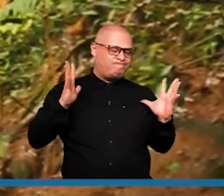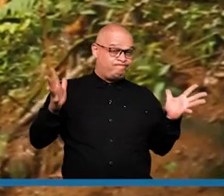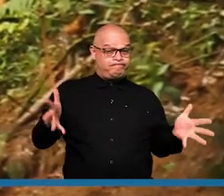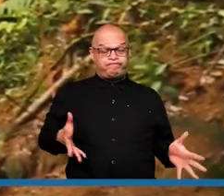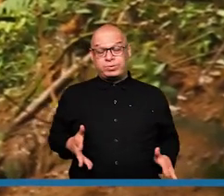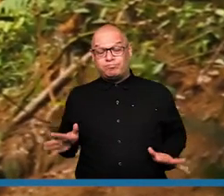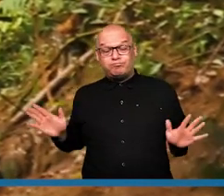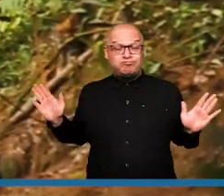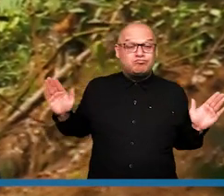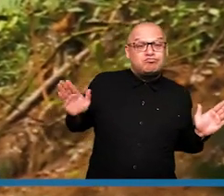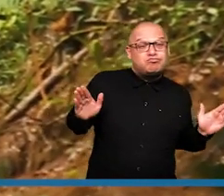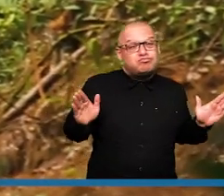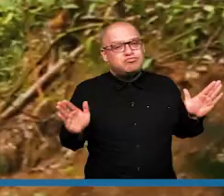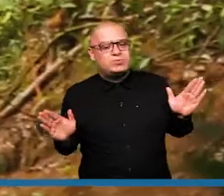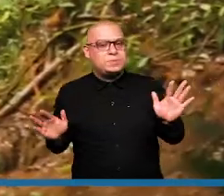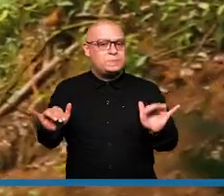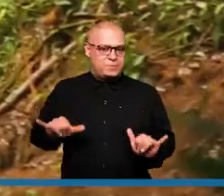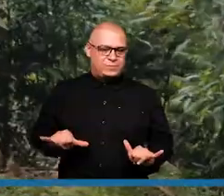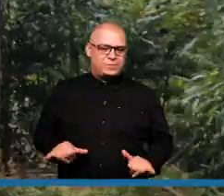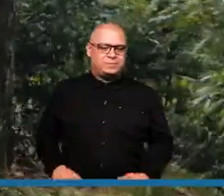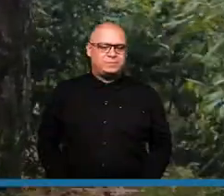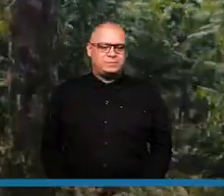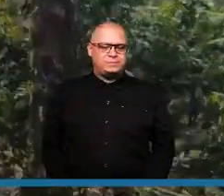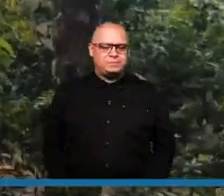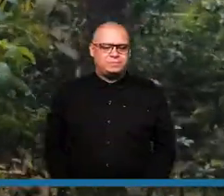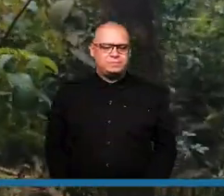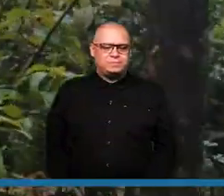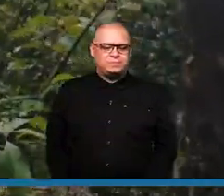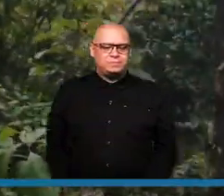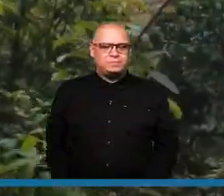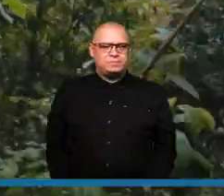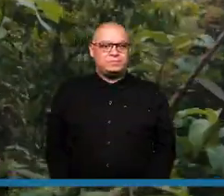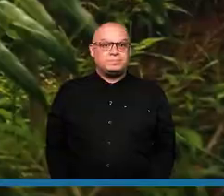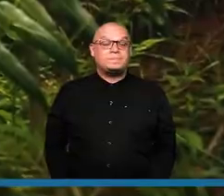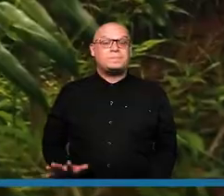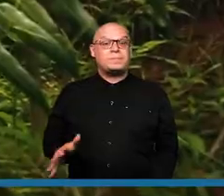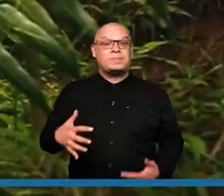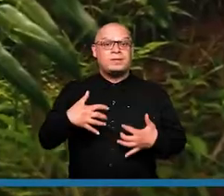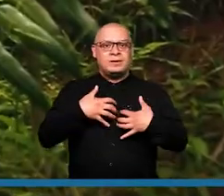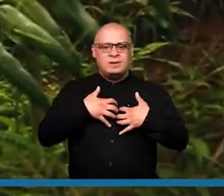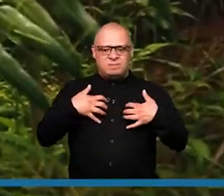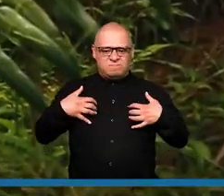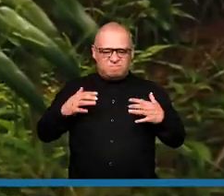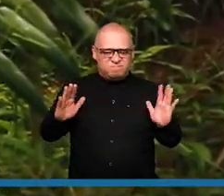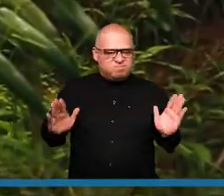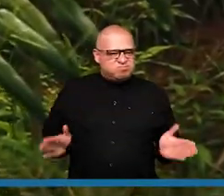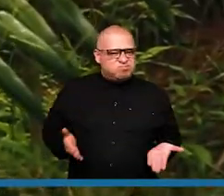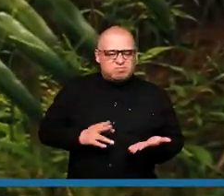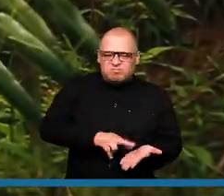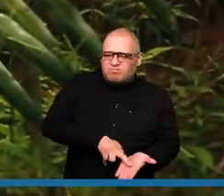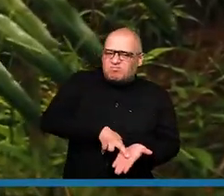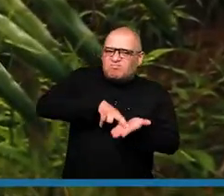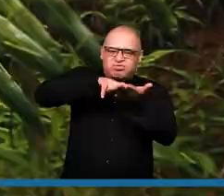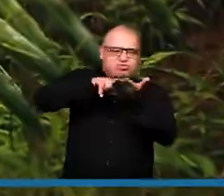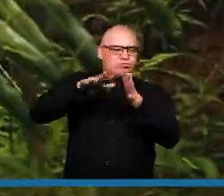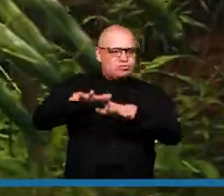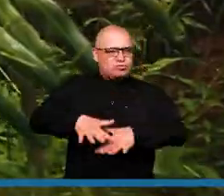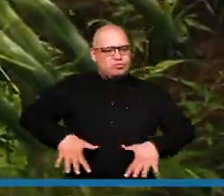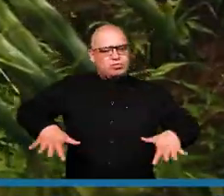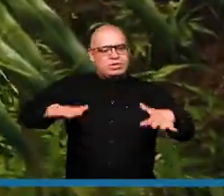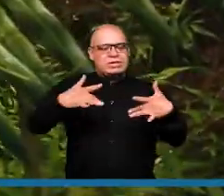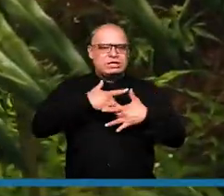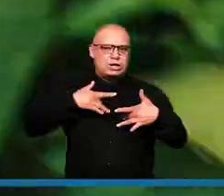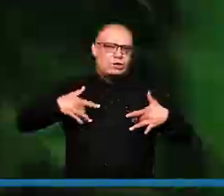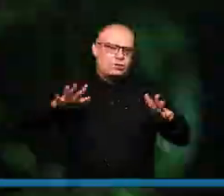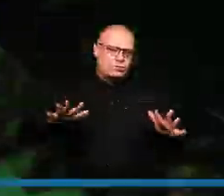Una rehabilitación física es todo lo que implica recuperar sanitariamente y la salud de los animales. La rehabilitación